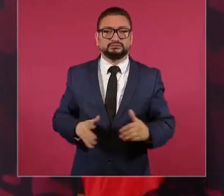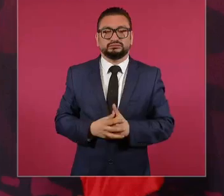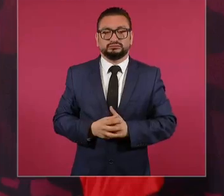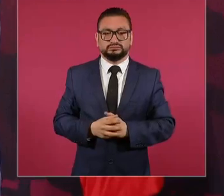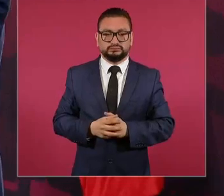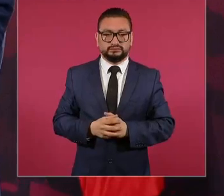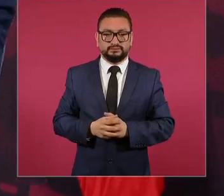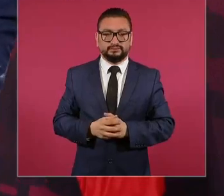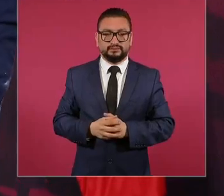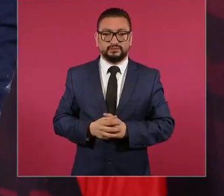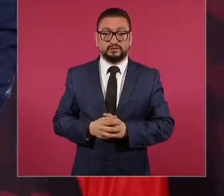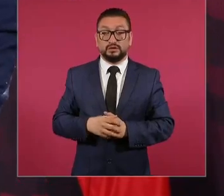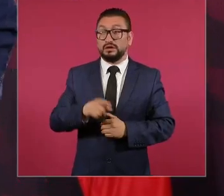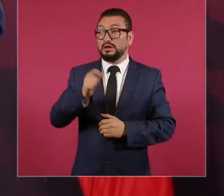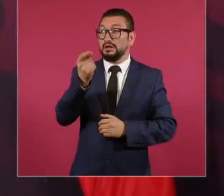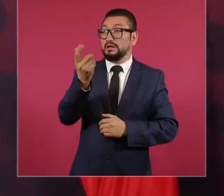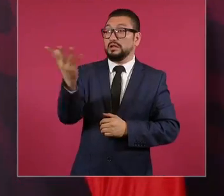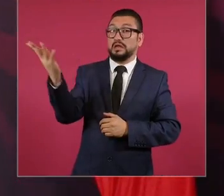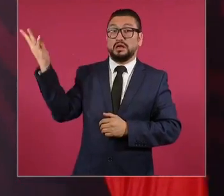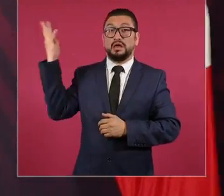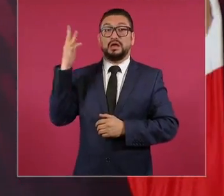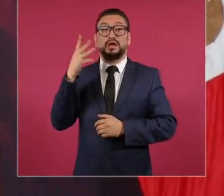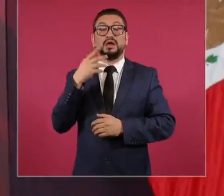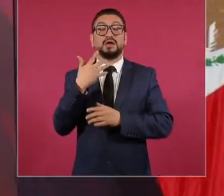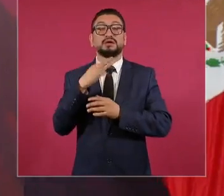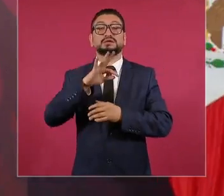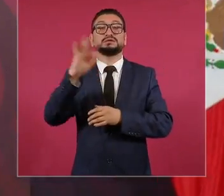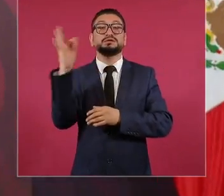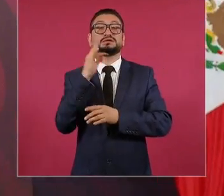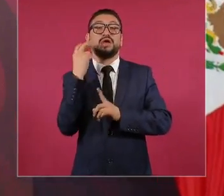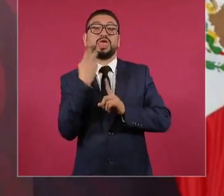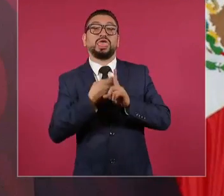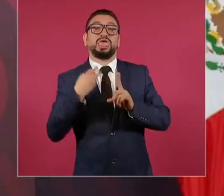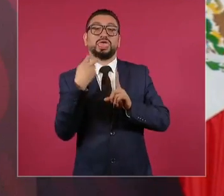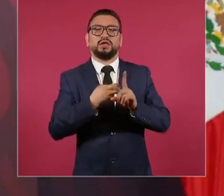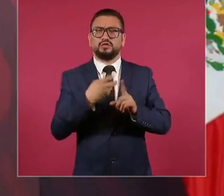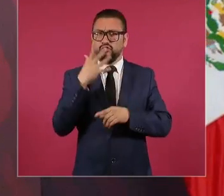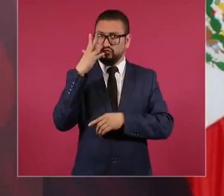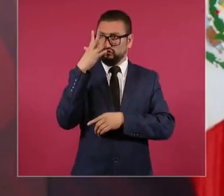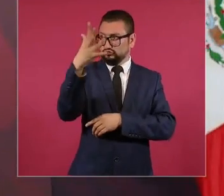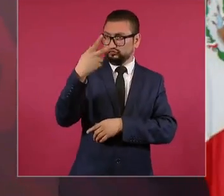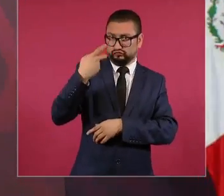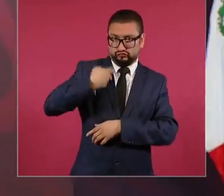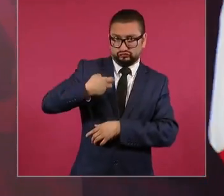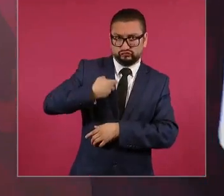Nadie nos va a poder reprochar el día de mañana